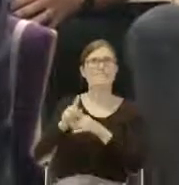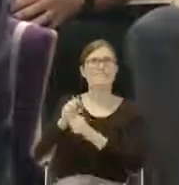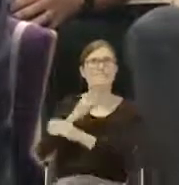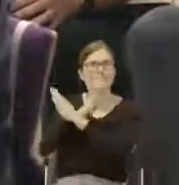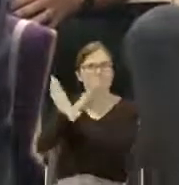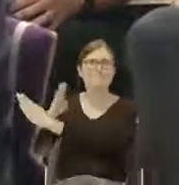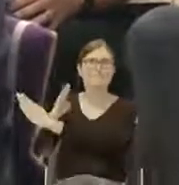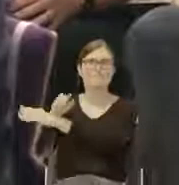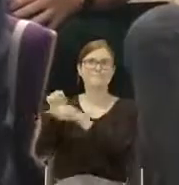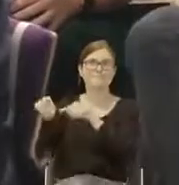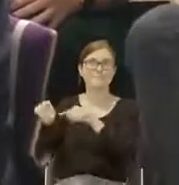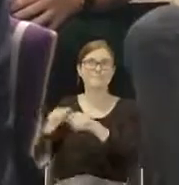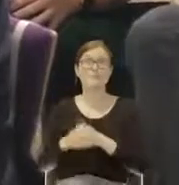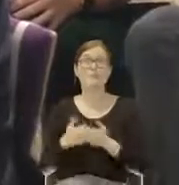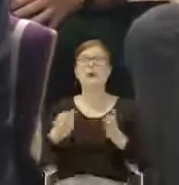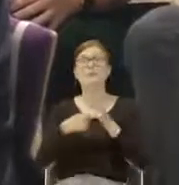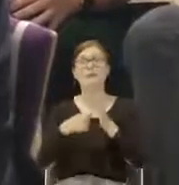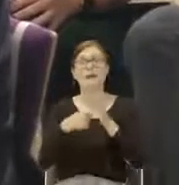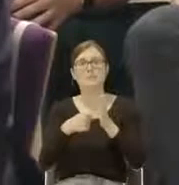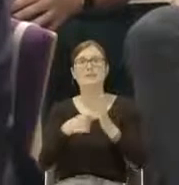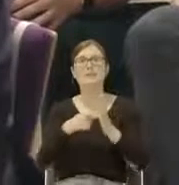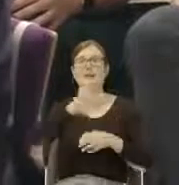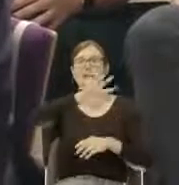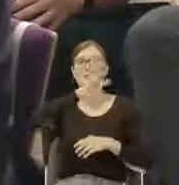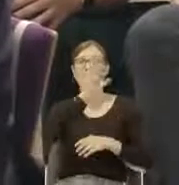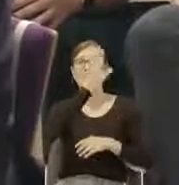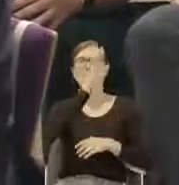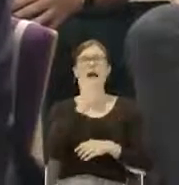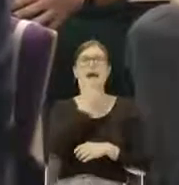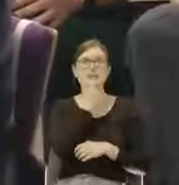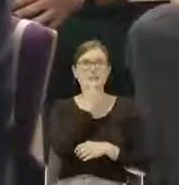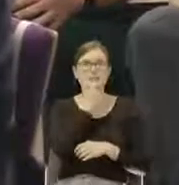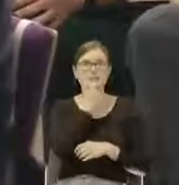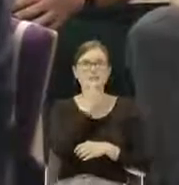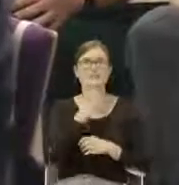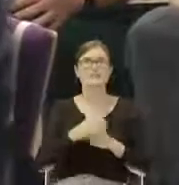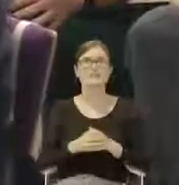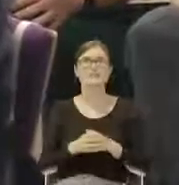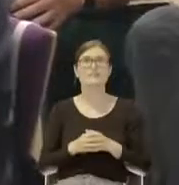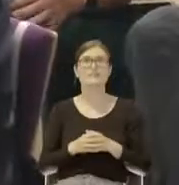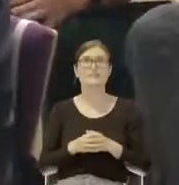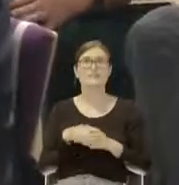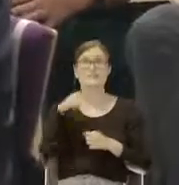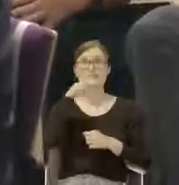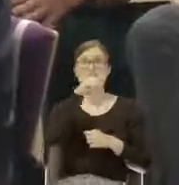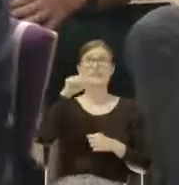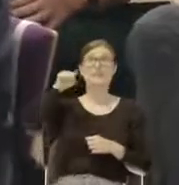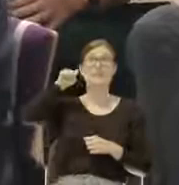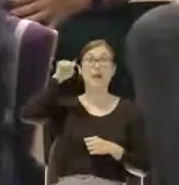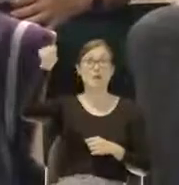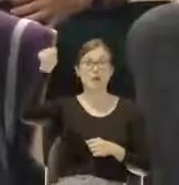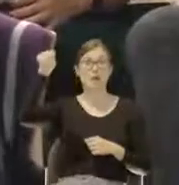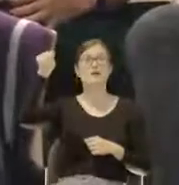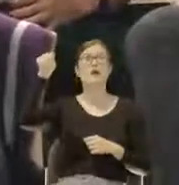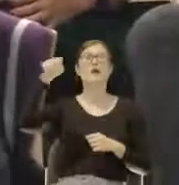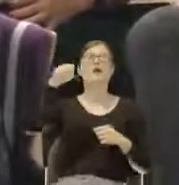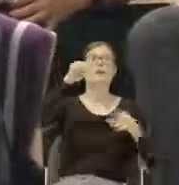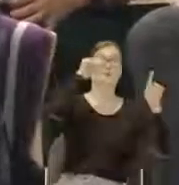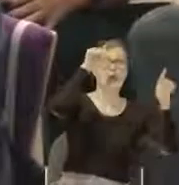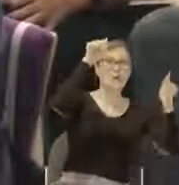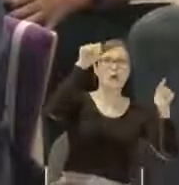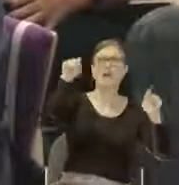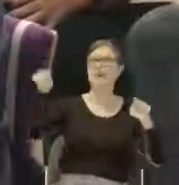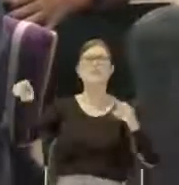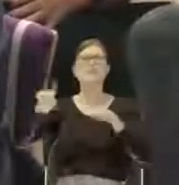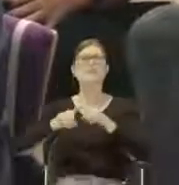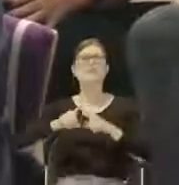entre autoritarismo y democracia. Digámoslo alto y claro, en este combate de las ciudades representamos la democracia, la